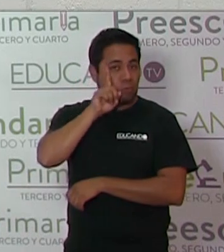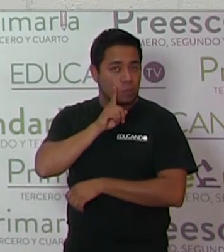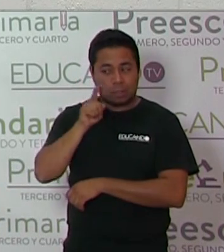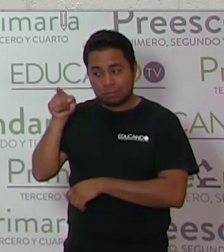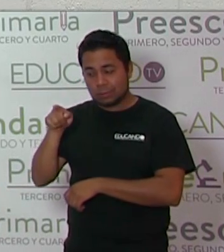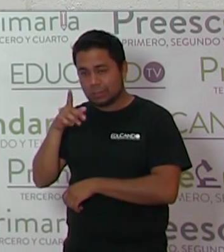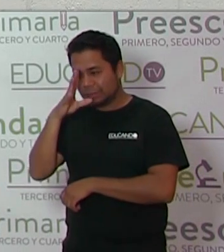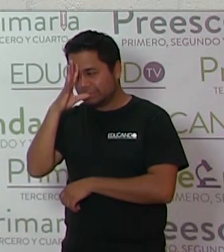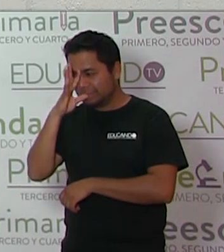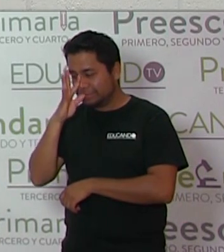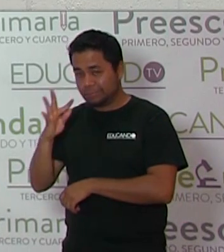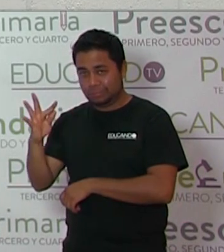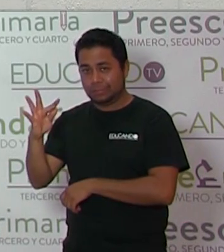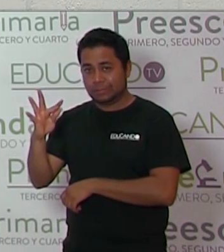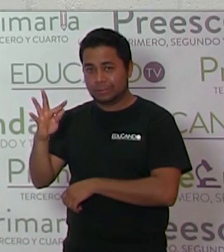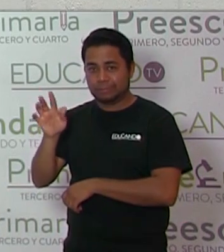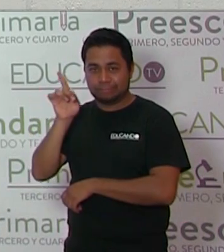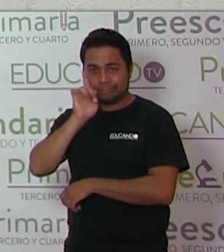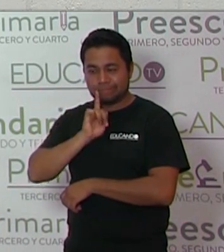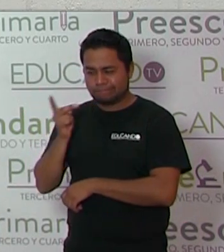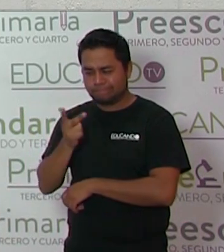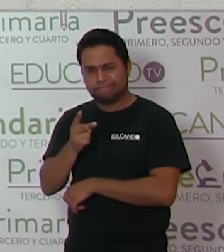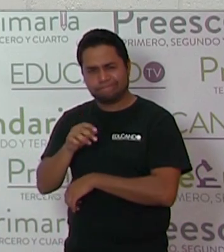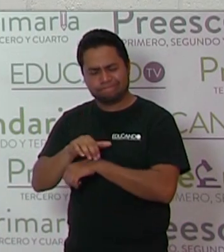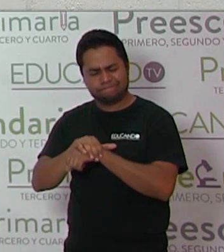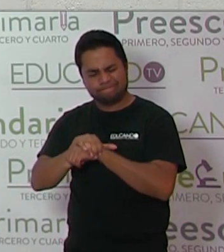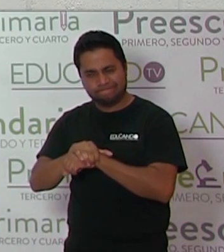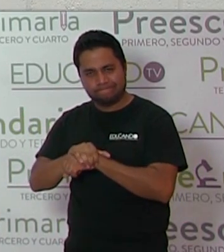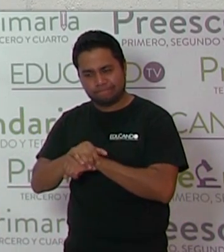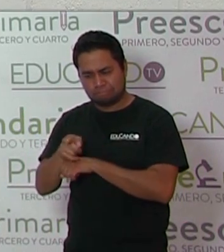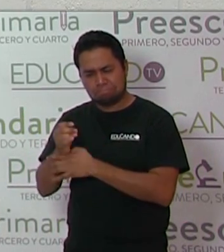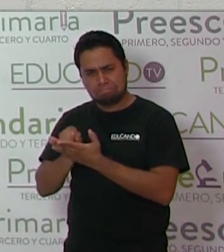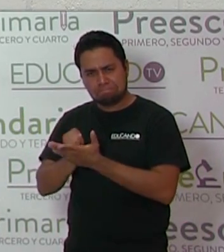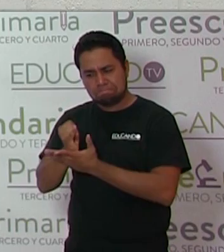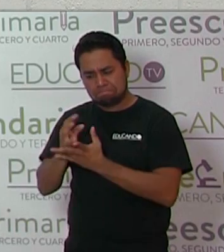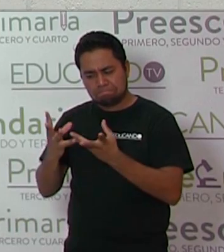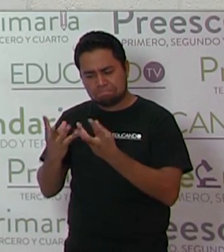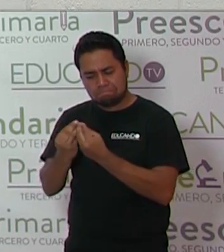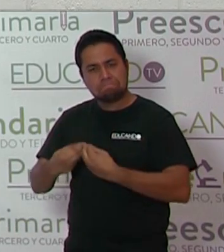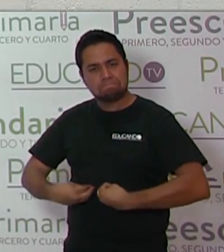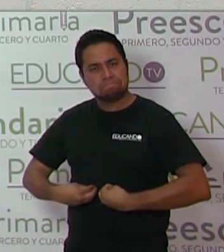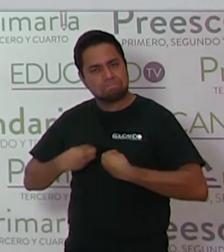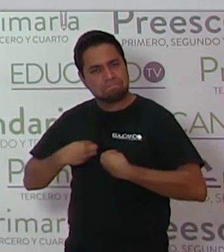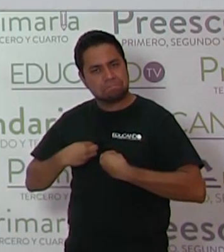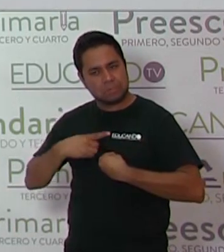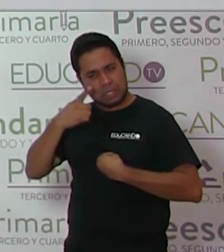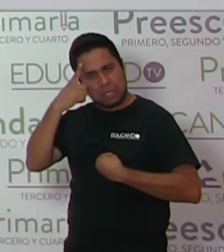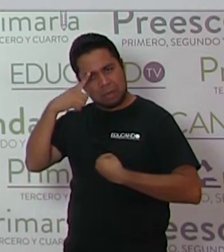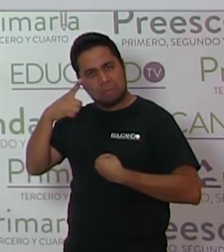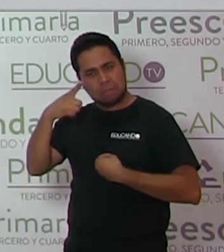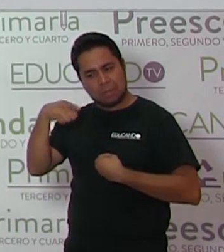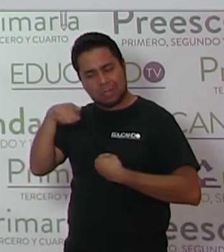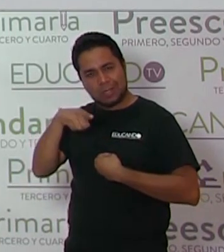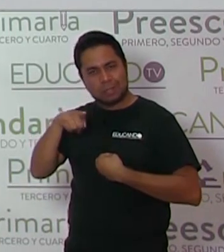una zorra, que eran muy amigas, decidieron vivir juntas con la idea de que